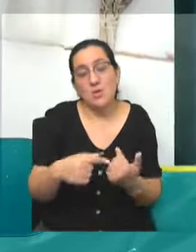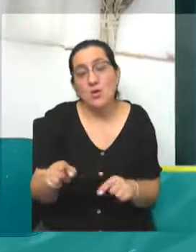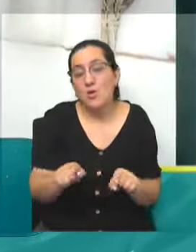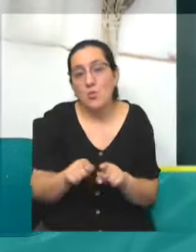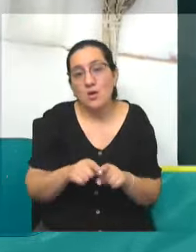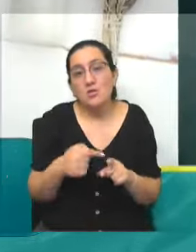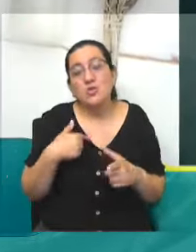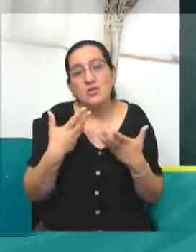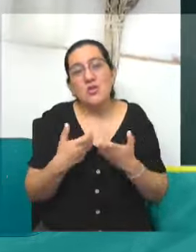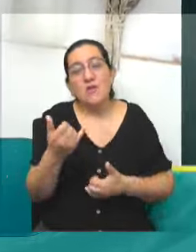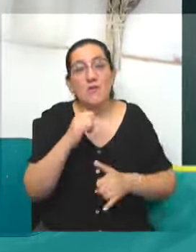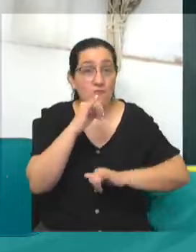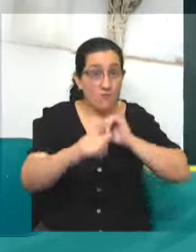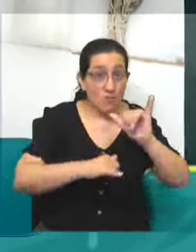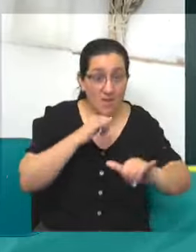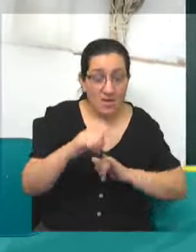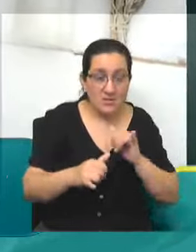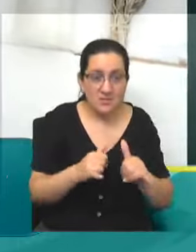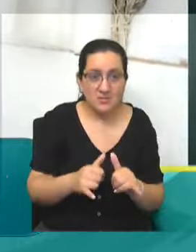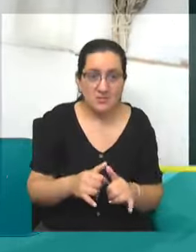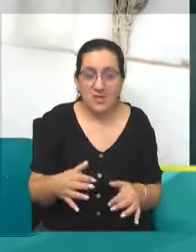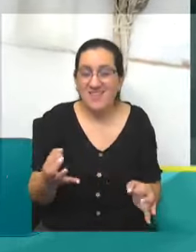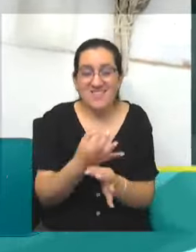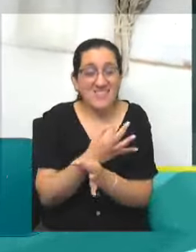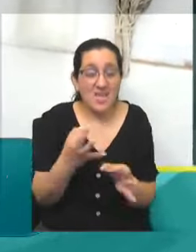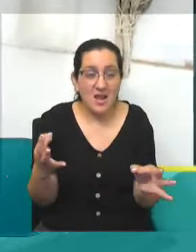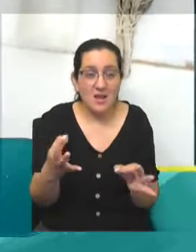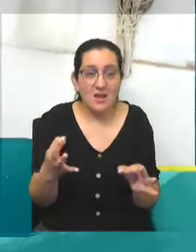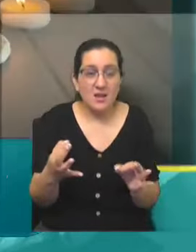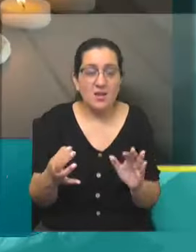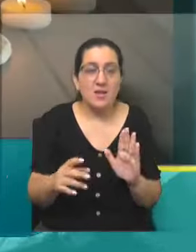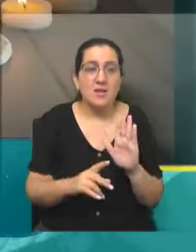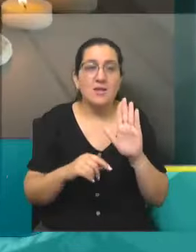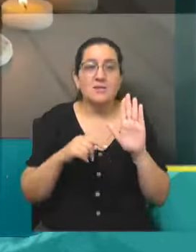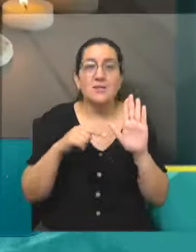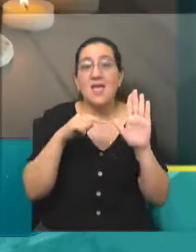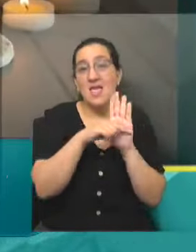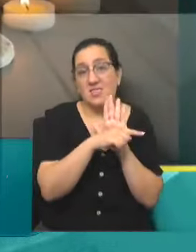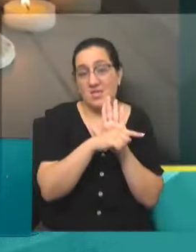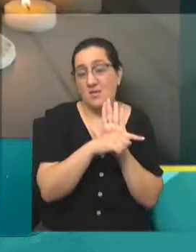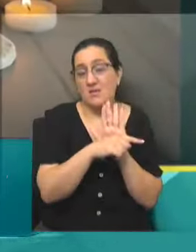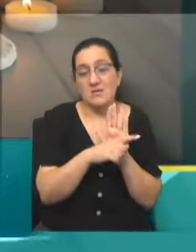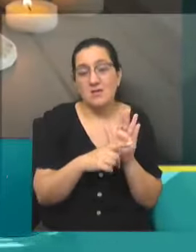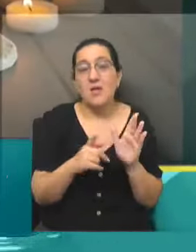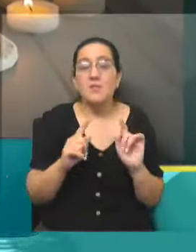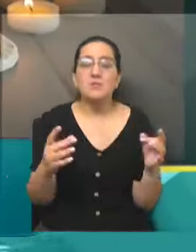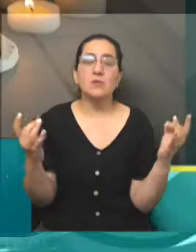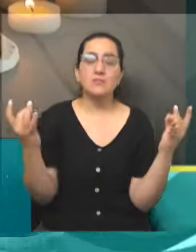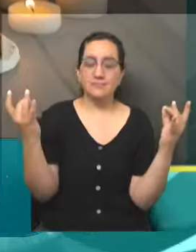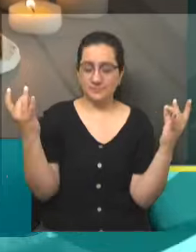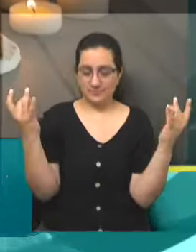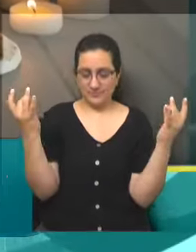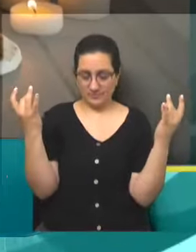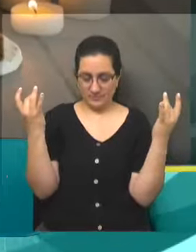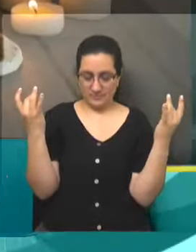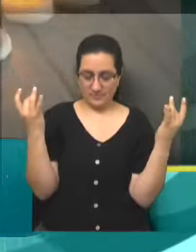quiero informarles a todos que el ideal es el punto cardinal este. También si voy a hacer una meditación, si voy